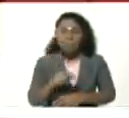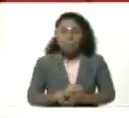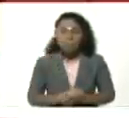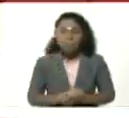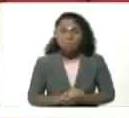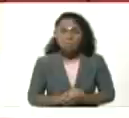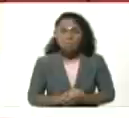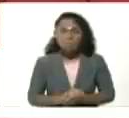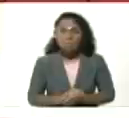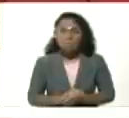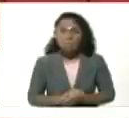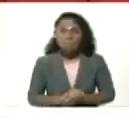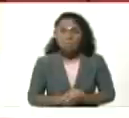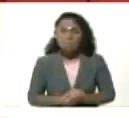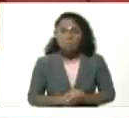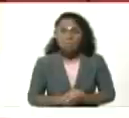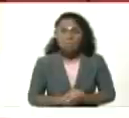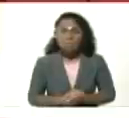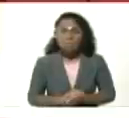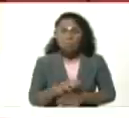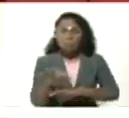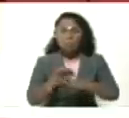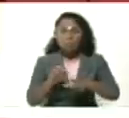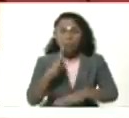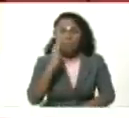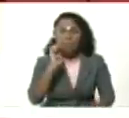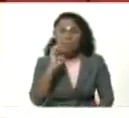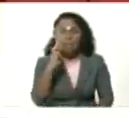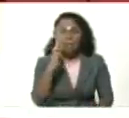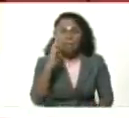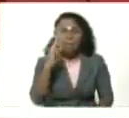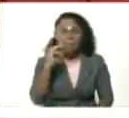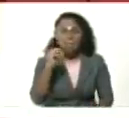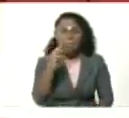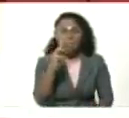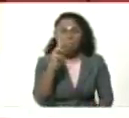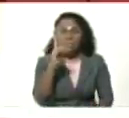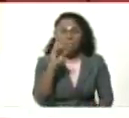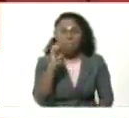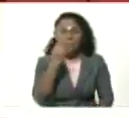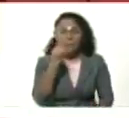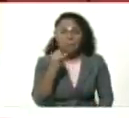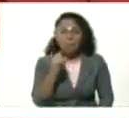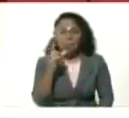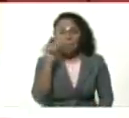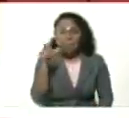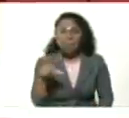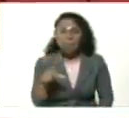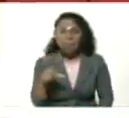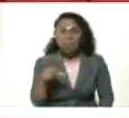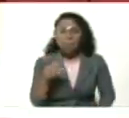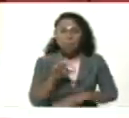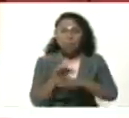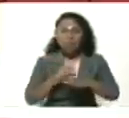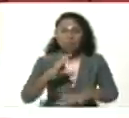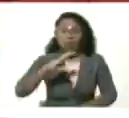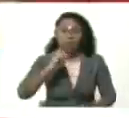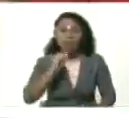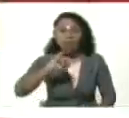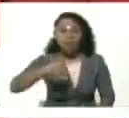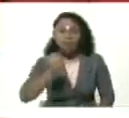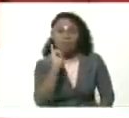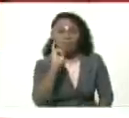Wilmaris Bravo, municipio Bermúdez, Julio Rodríguez, municipio Cajigal, Joanny